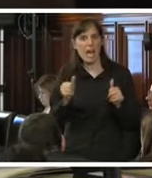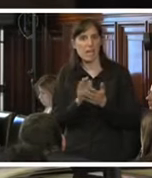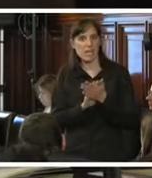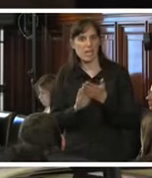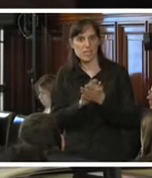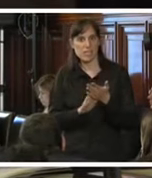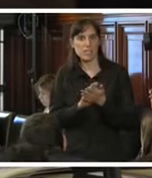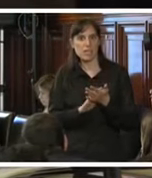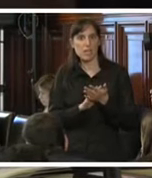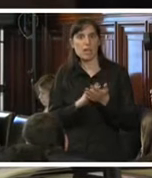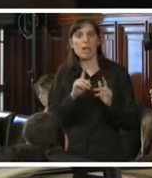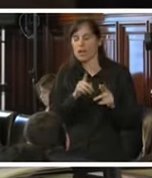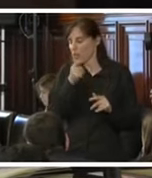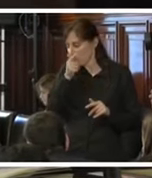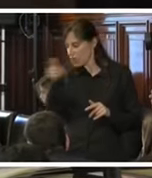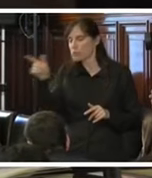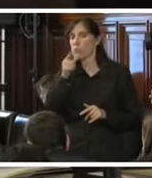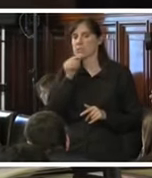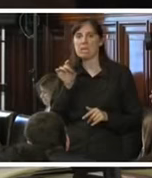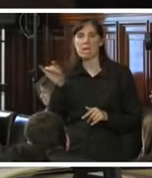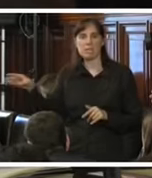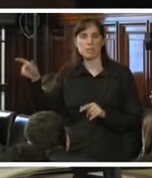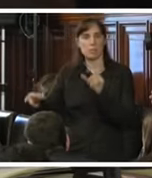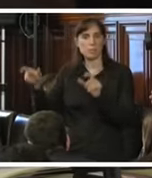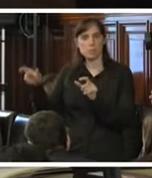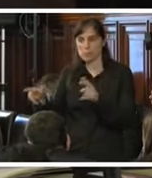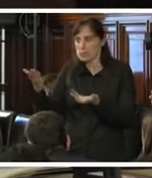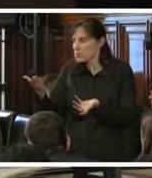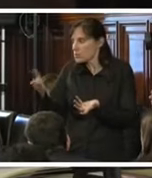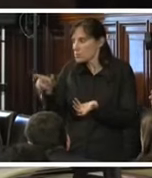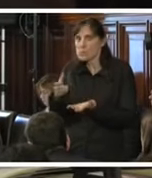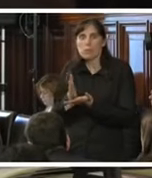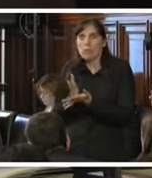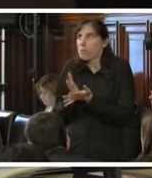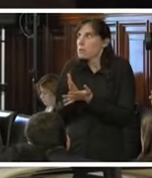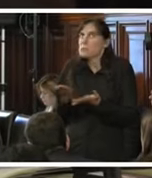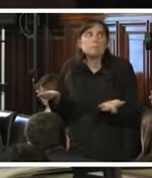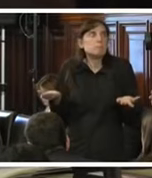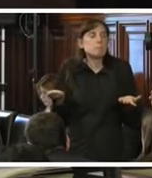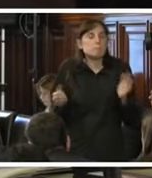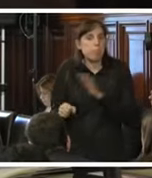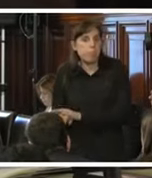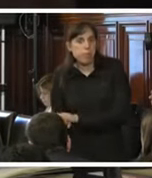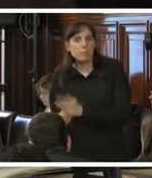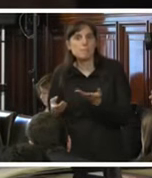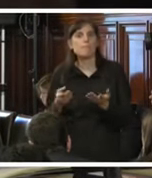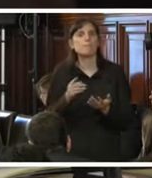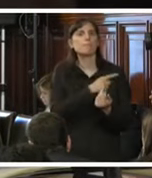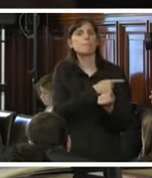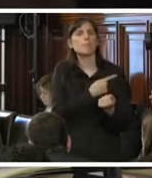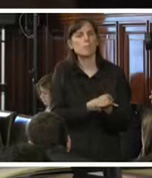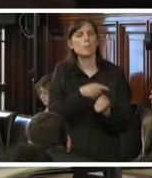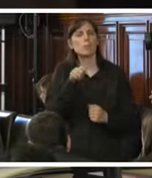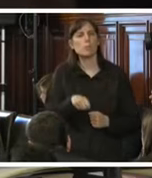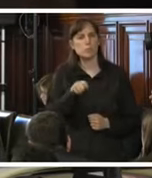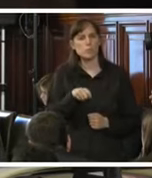respuesta de otros órganos del Estado para atender los derechos vulnerados de estas personas que están siendo desalojadas. Y el Poder Judicial entra en la cuarta fase de